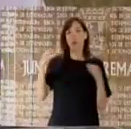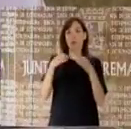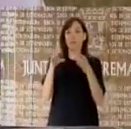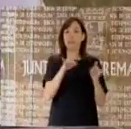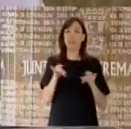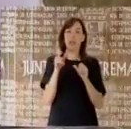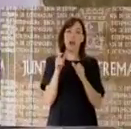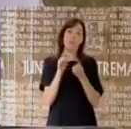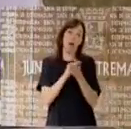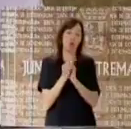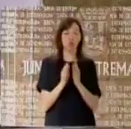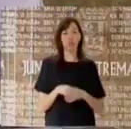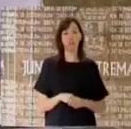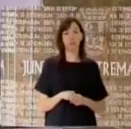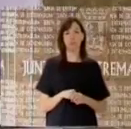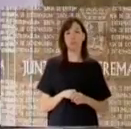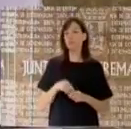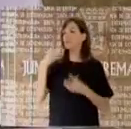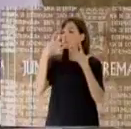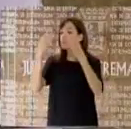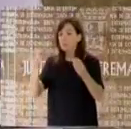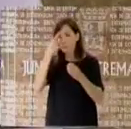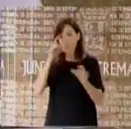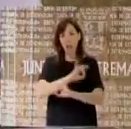y para que lo tenga claro todo el mundo,